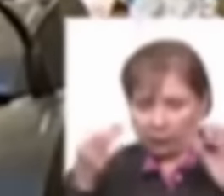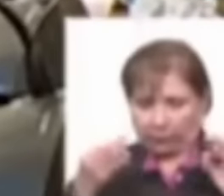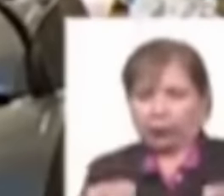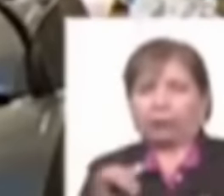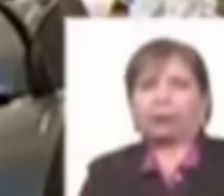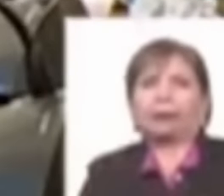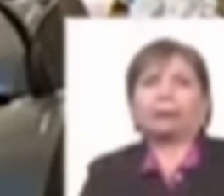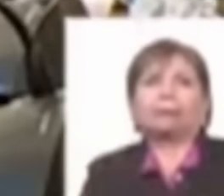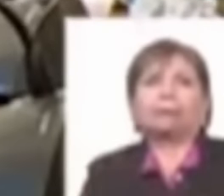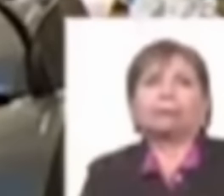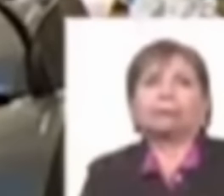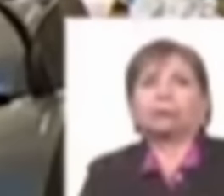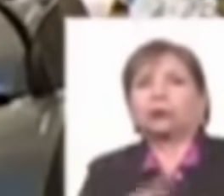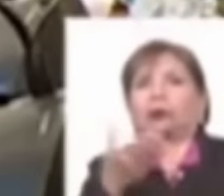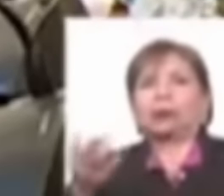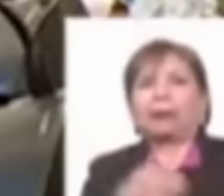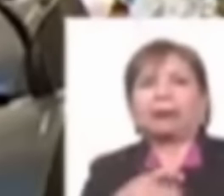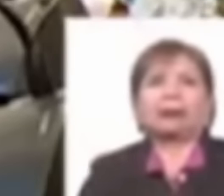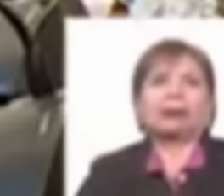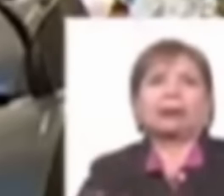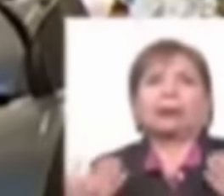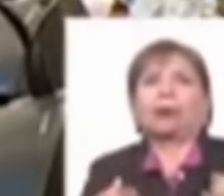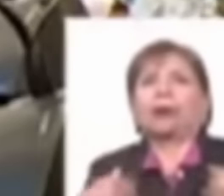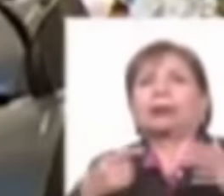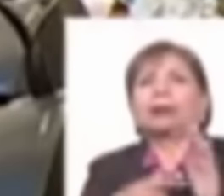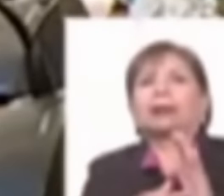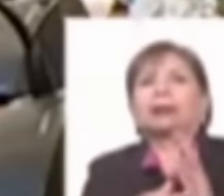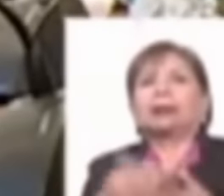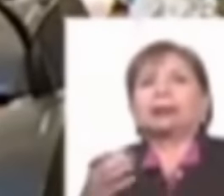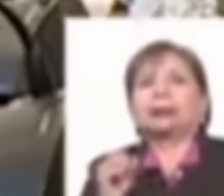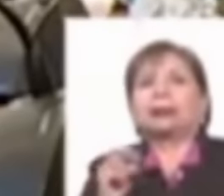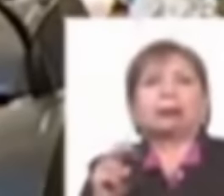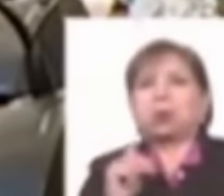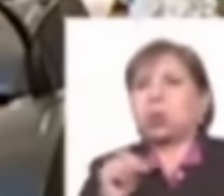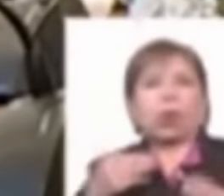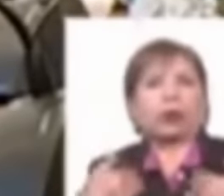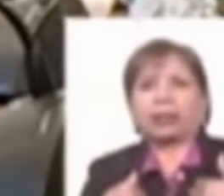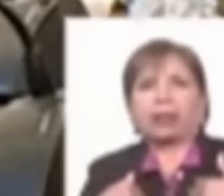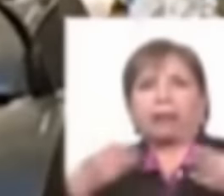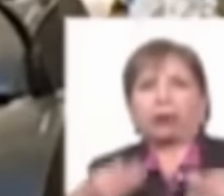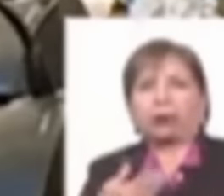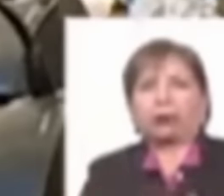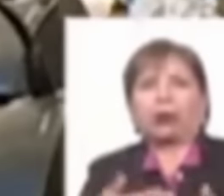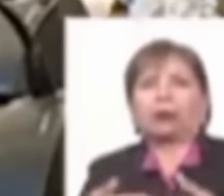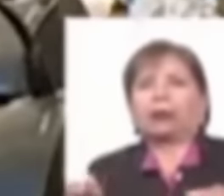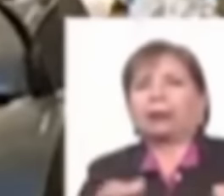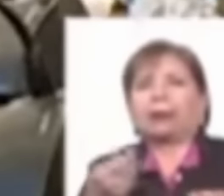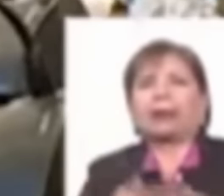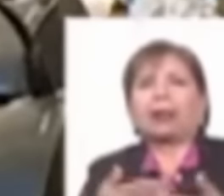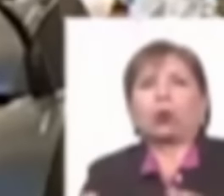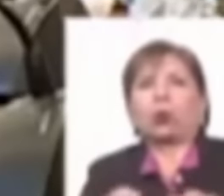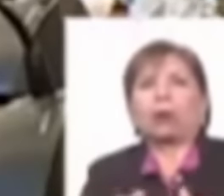Definitivamente, señora presidenta, tenemos que señalar que servir no tiene facultades de manera